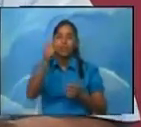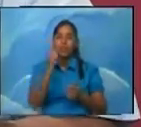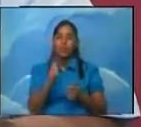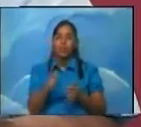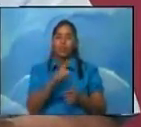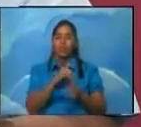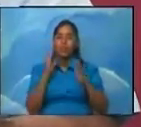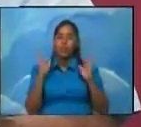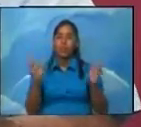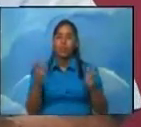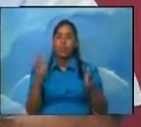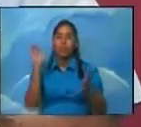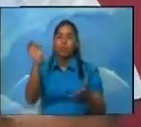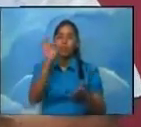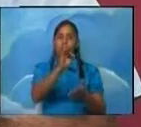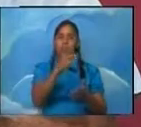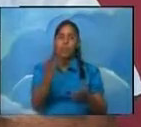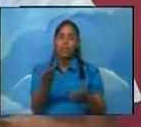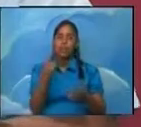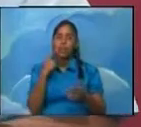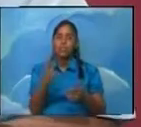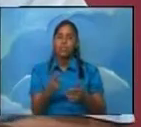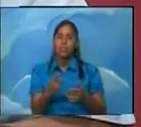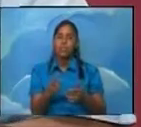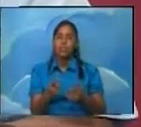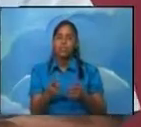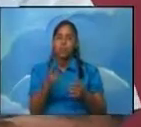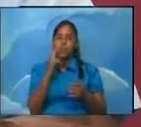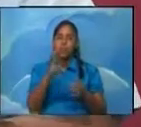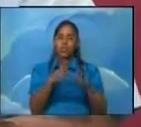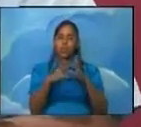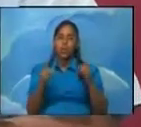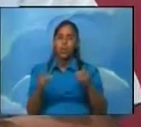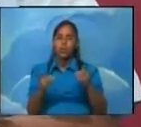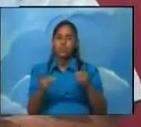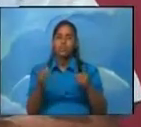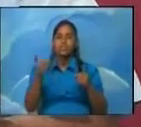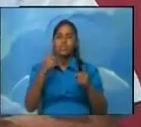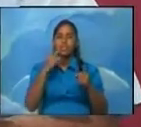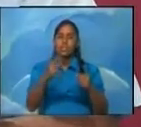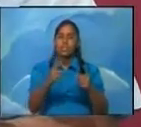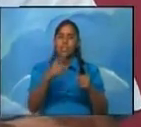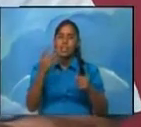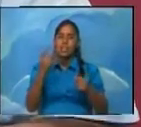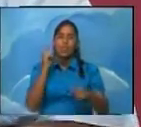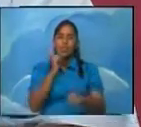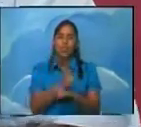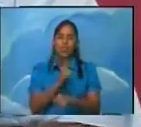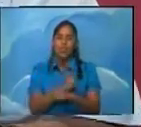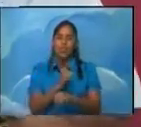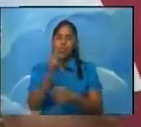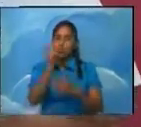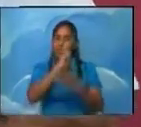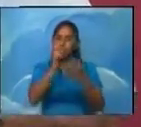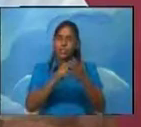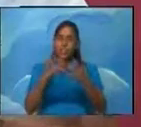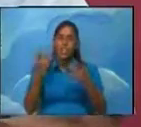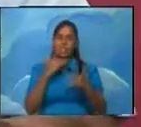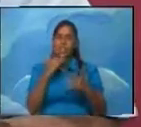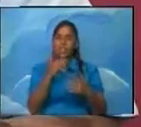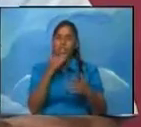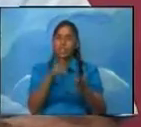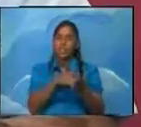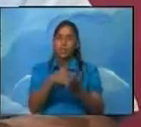de un gran predicador que decía, oye, veía todo, decía que el único texto que él casi que